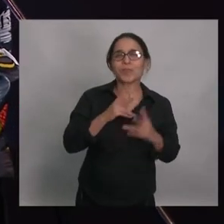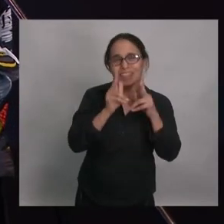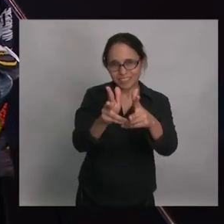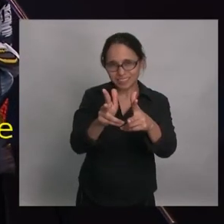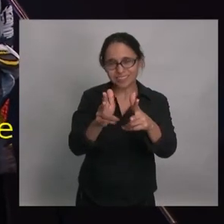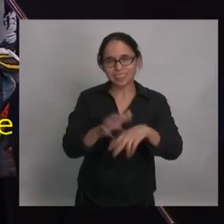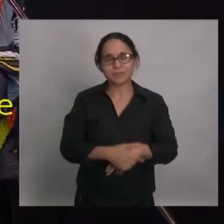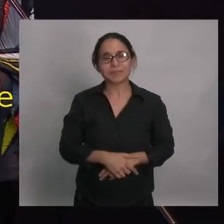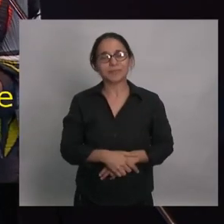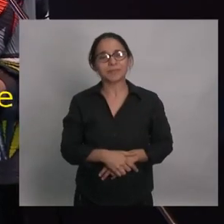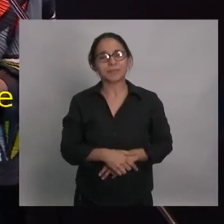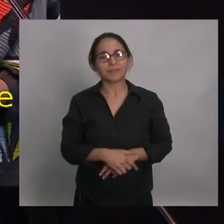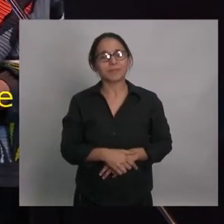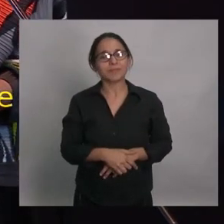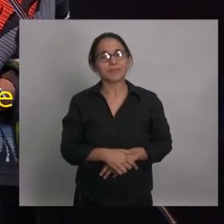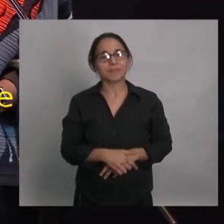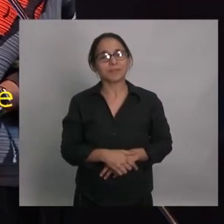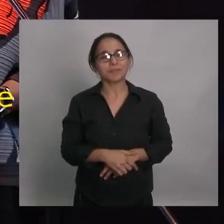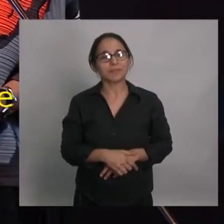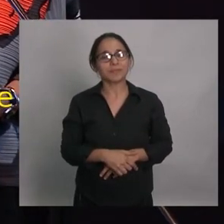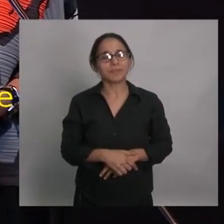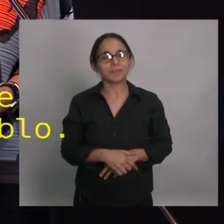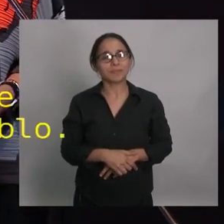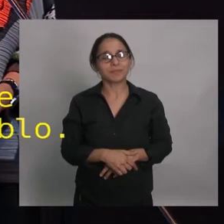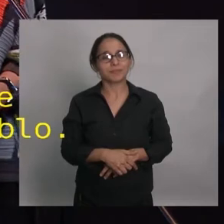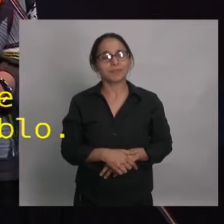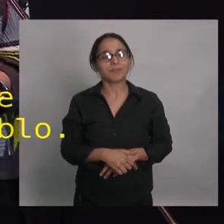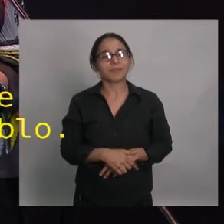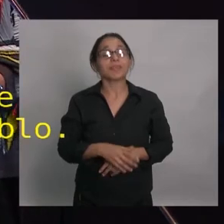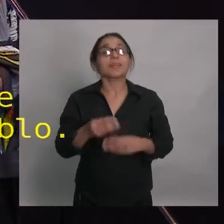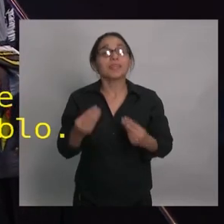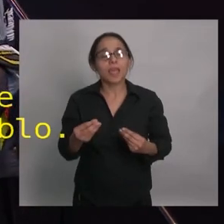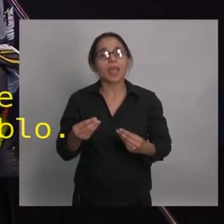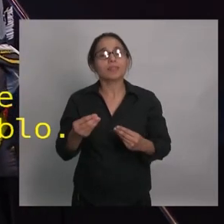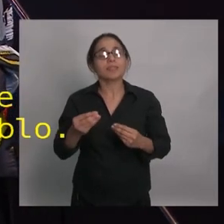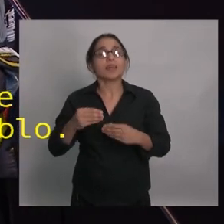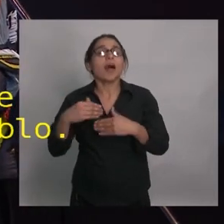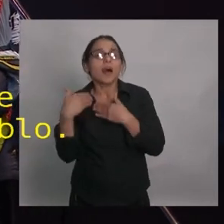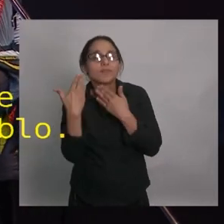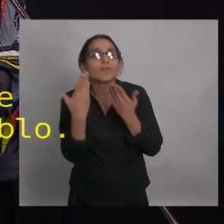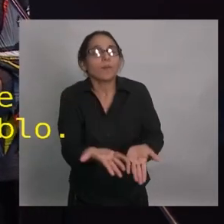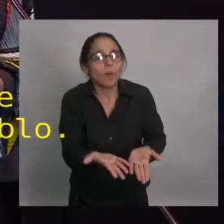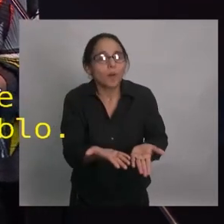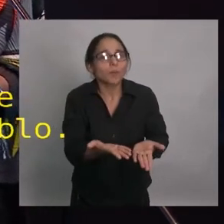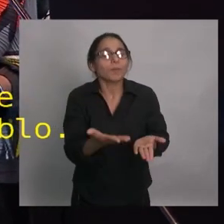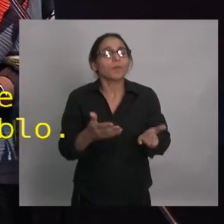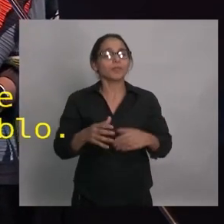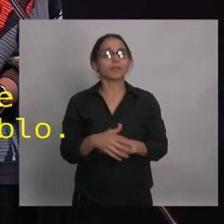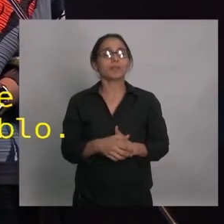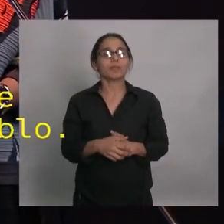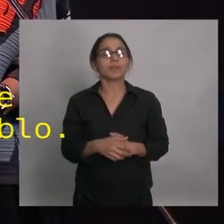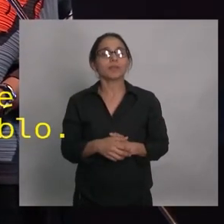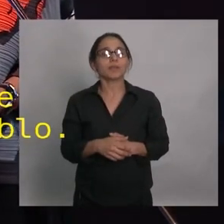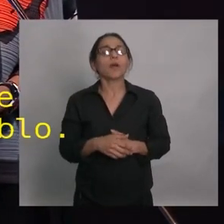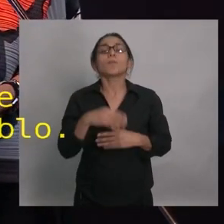flacso formal si la lesión por para la multilateralidad hoy universal human rigths